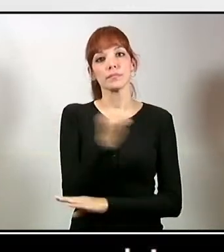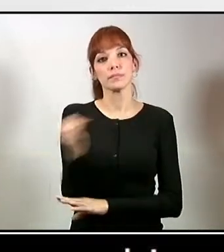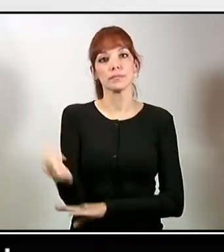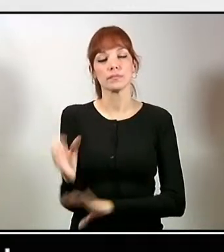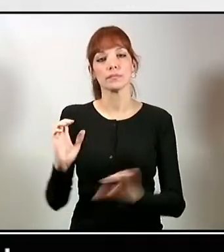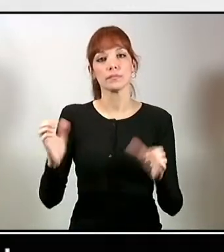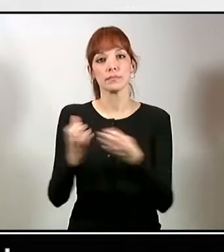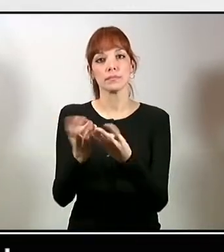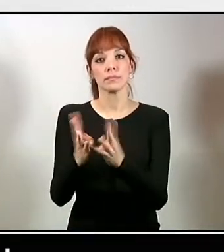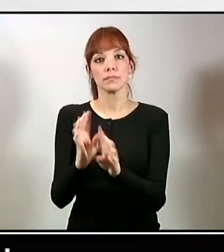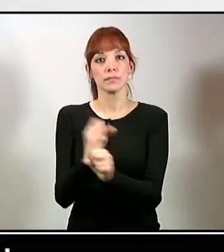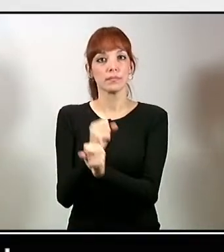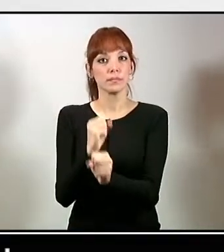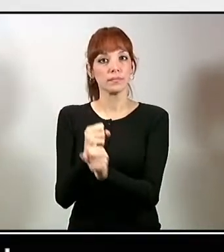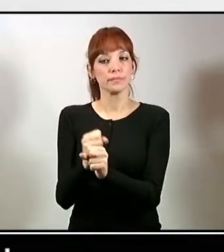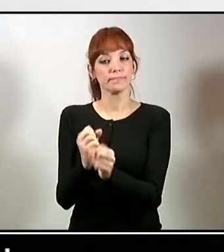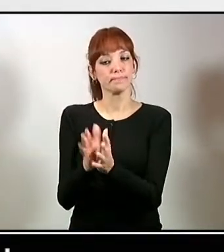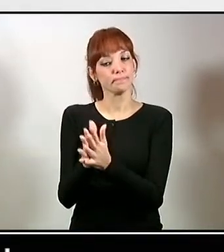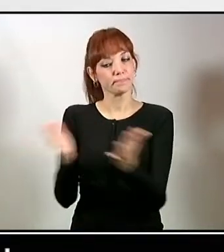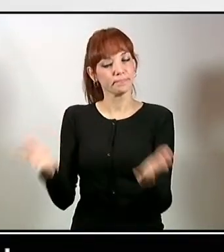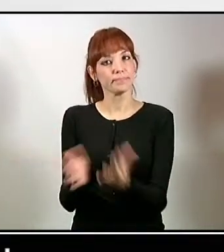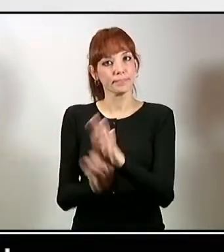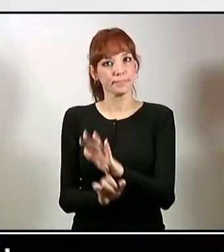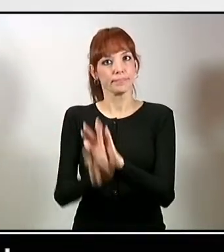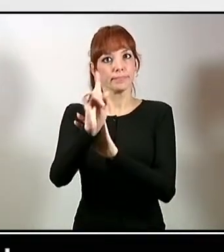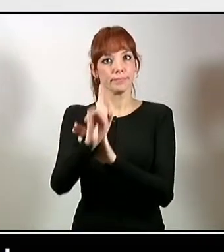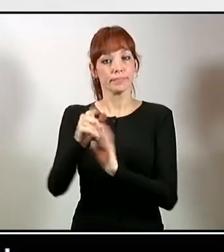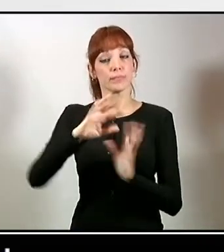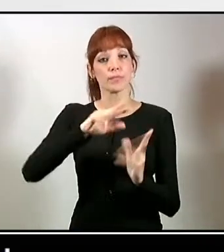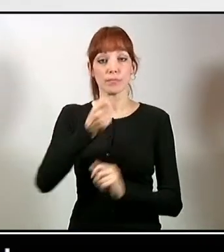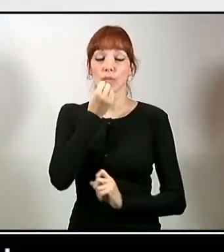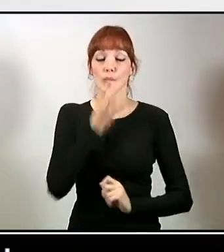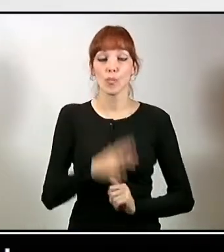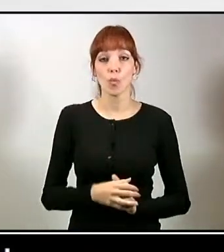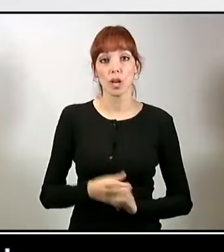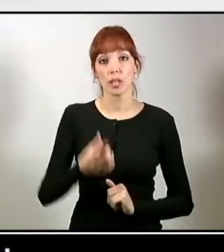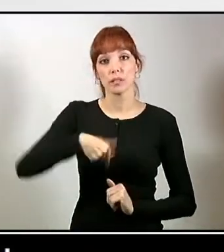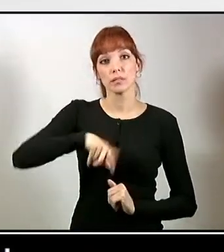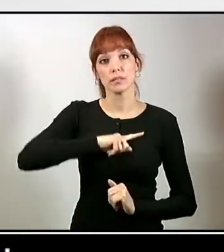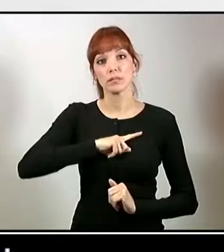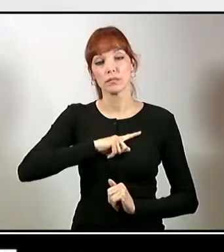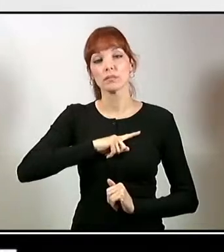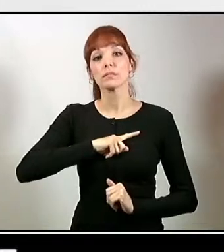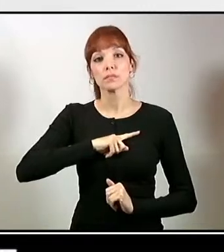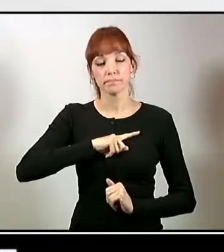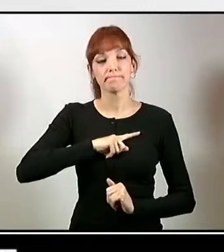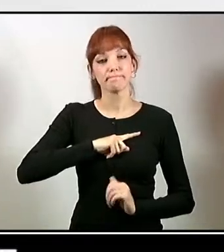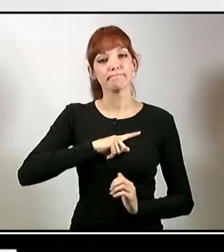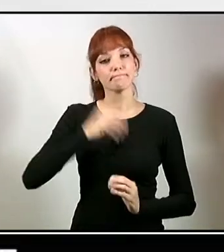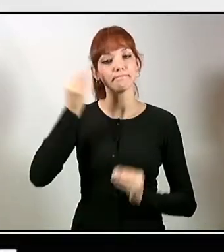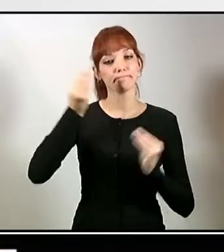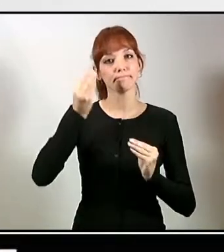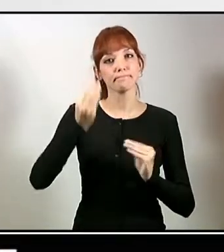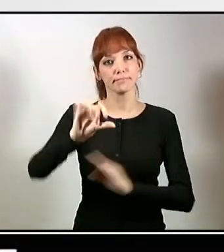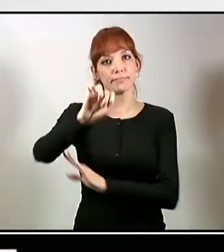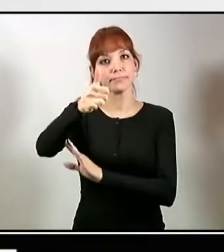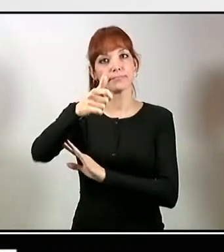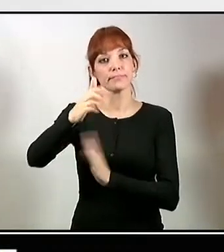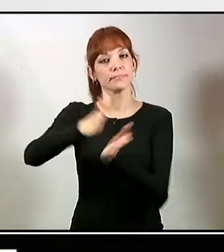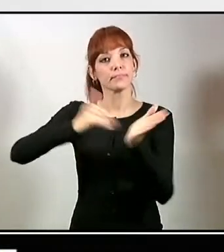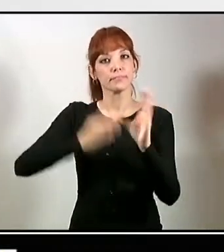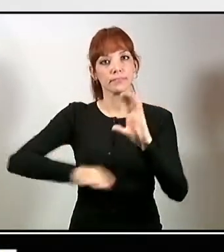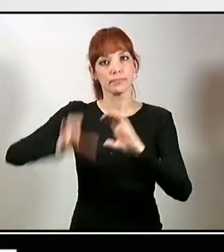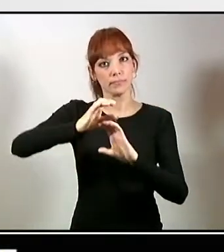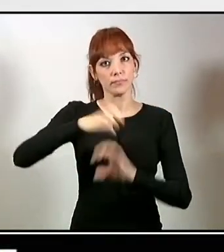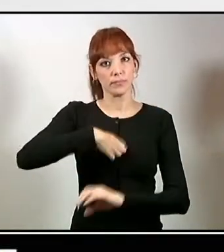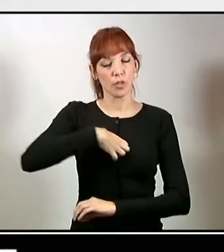clases trabajadoras. Por tanto, es una buena noticia ese incremento de los salarios de los empleados públicos, igual que es una buena